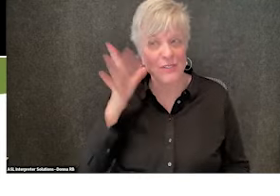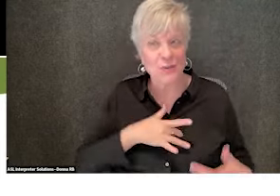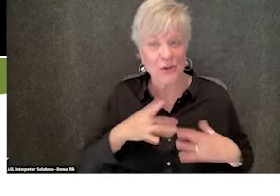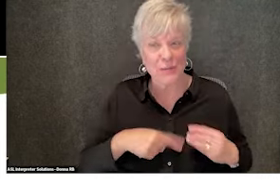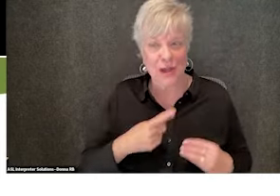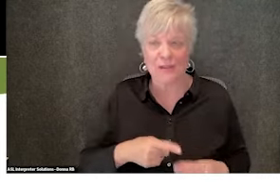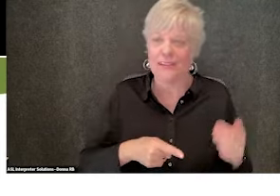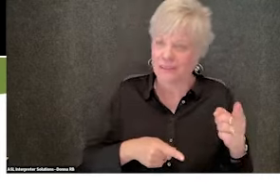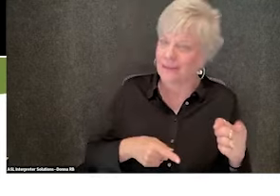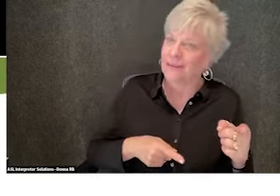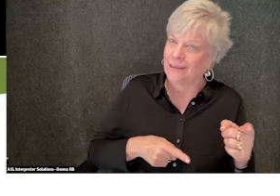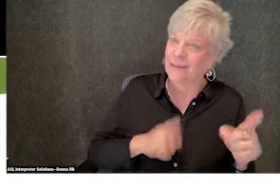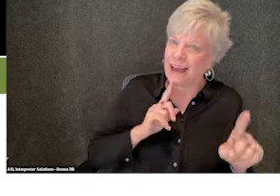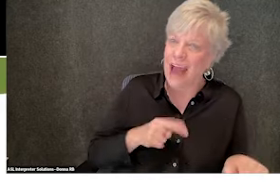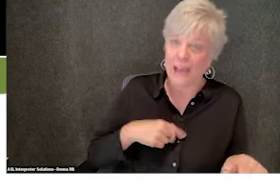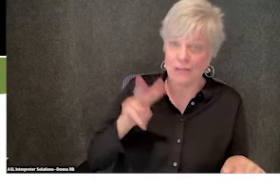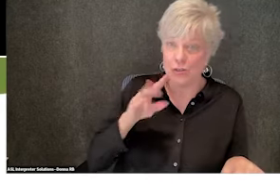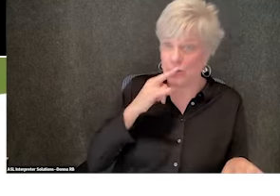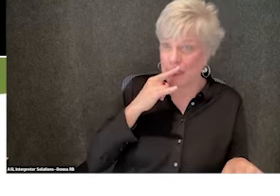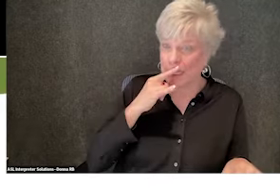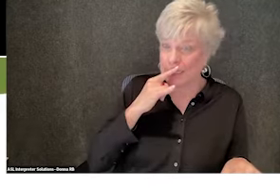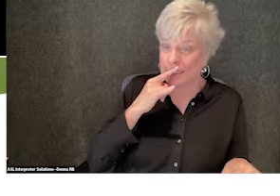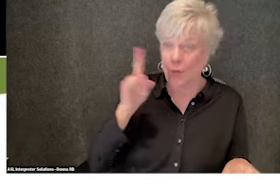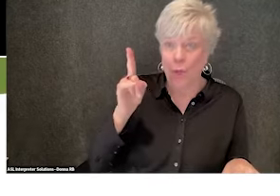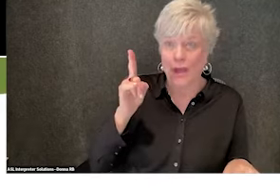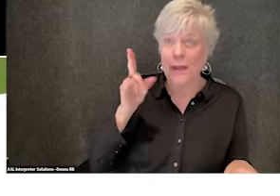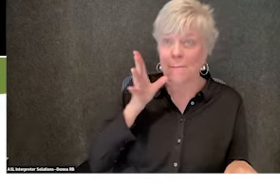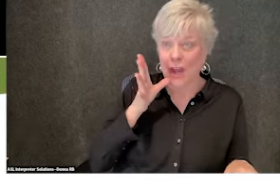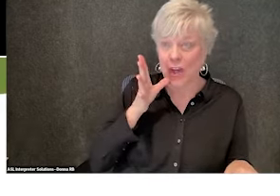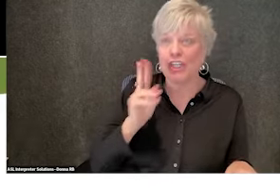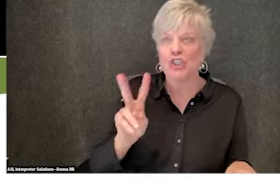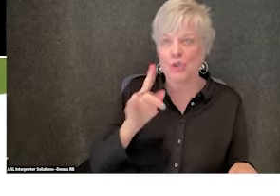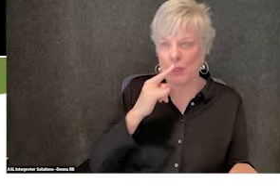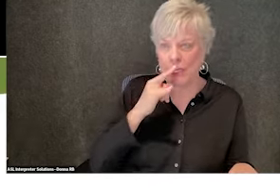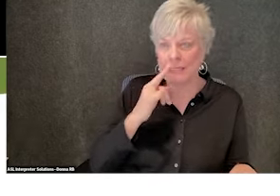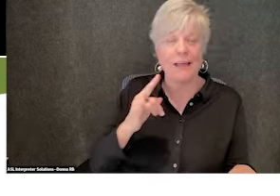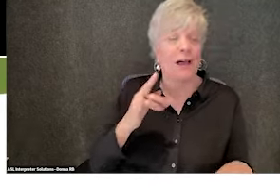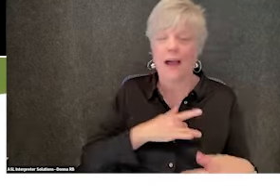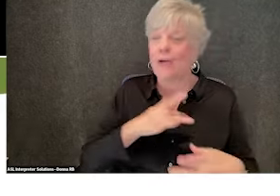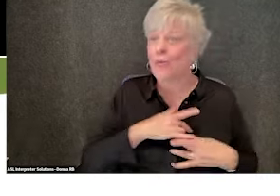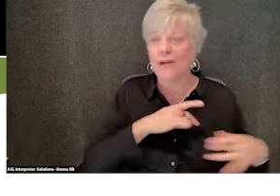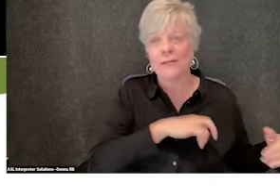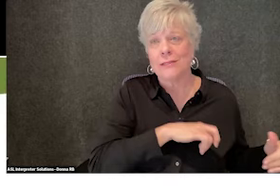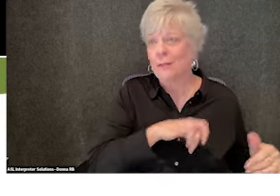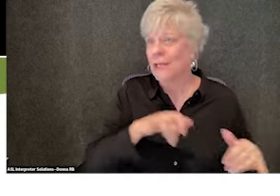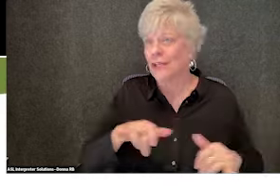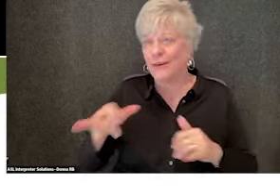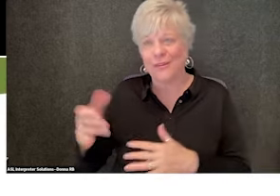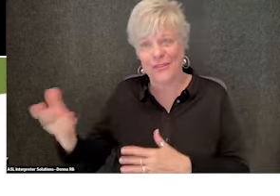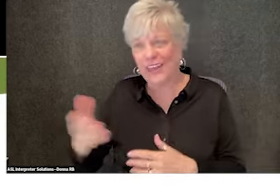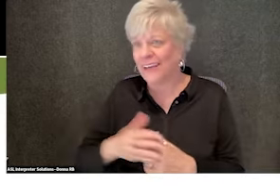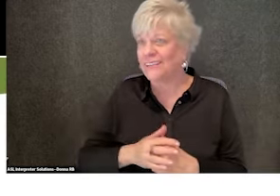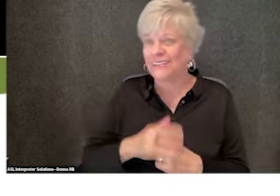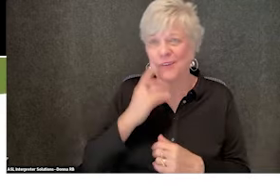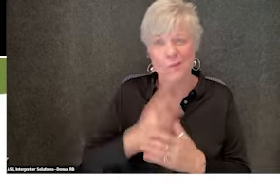mis dos hijos. O sea, que uno podría ser vulnerable en cierta situación. Yo creo que como padres y